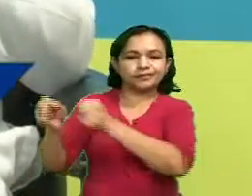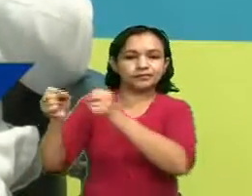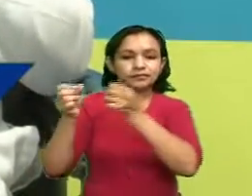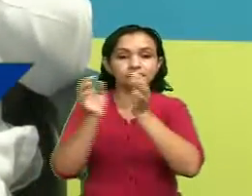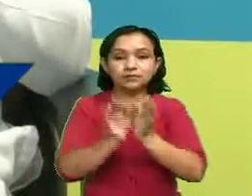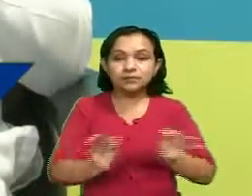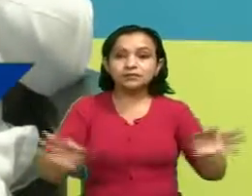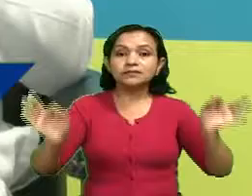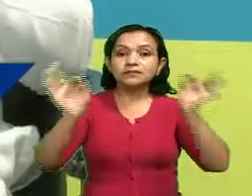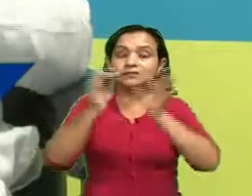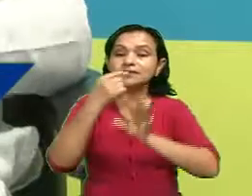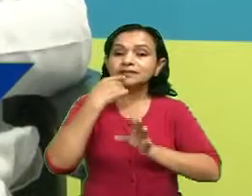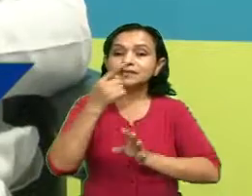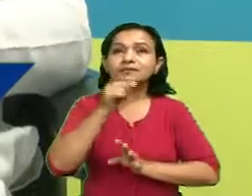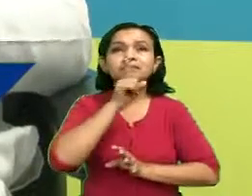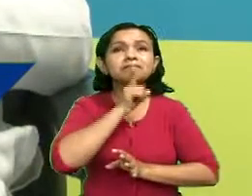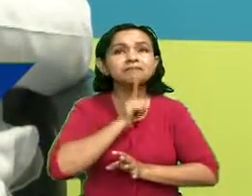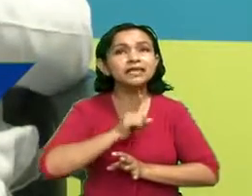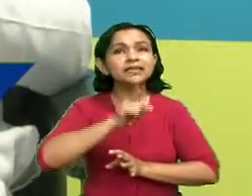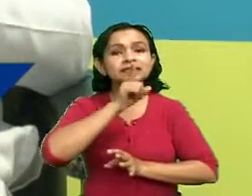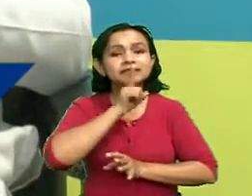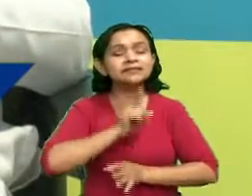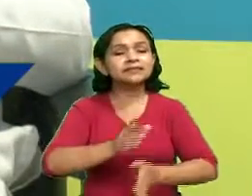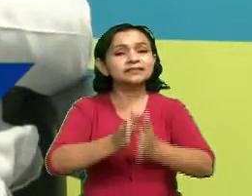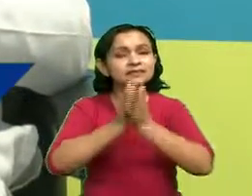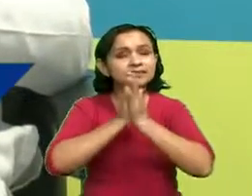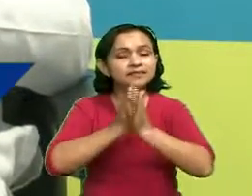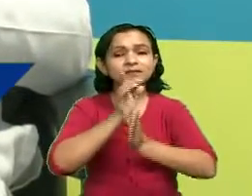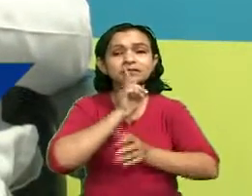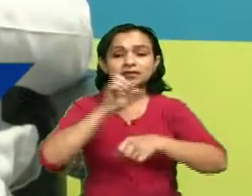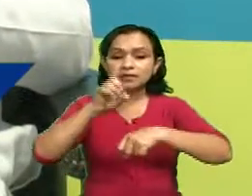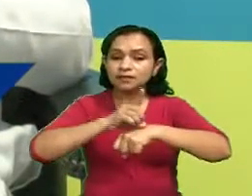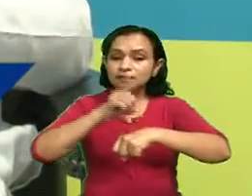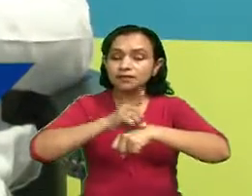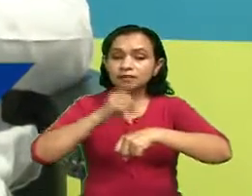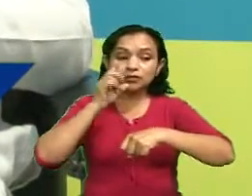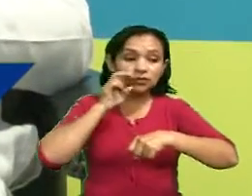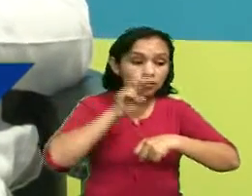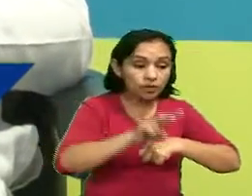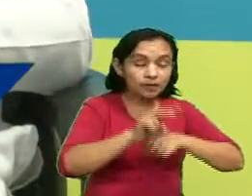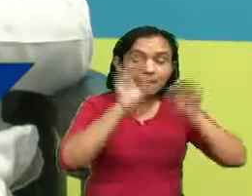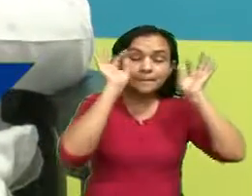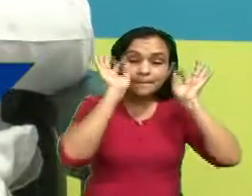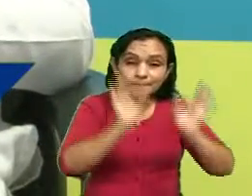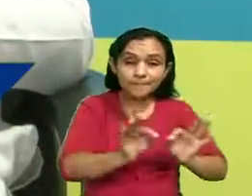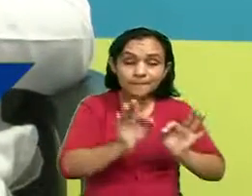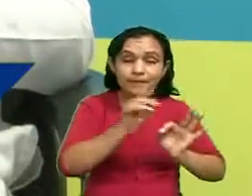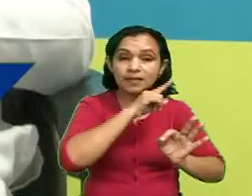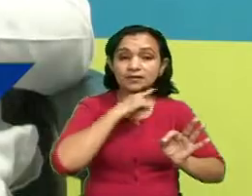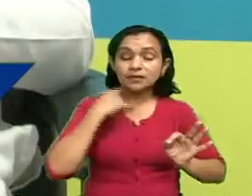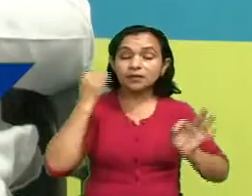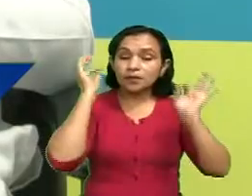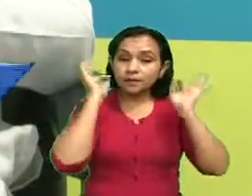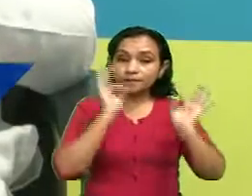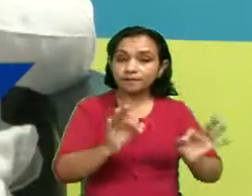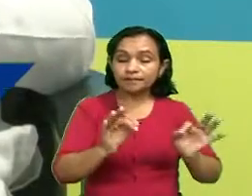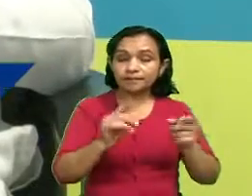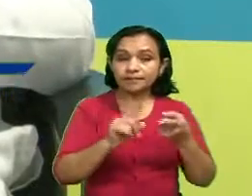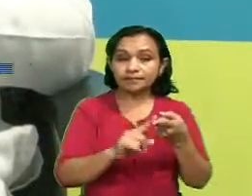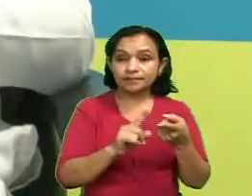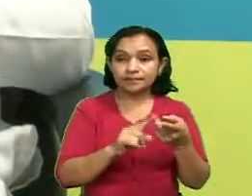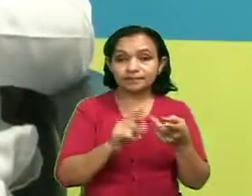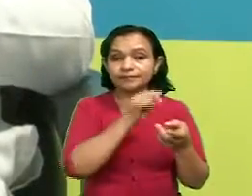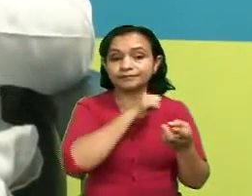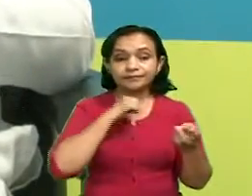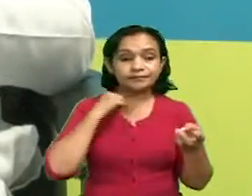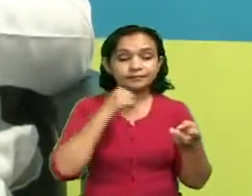Algo muy importante, como dice usted, tener paciencia, ¿verdad? El médico le va a dar de alto cuando ya tenga seguro, ¿verdad? Y se le manda